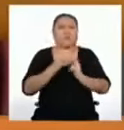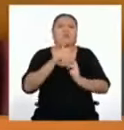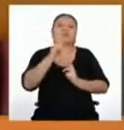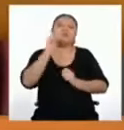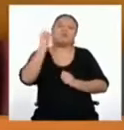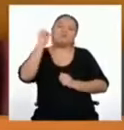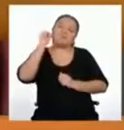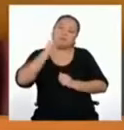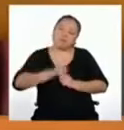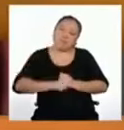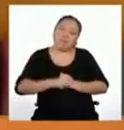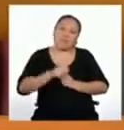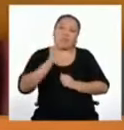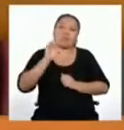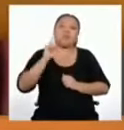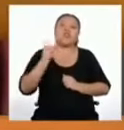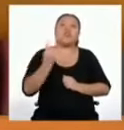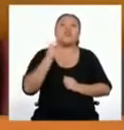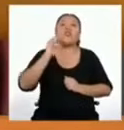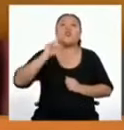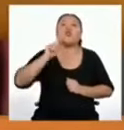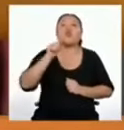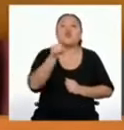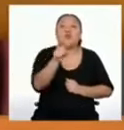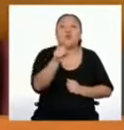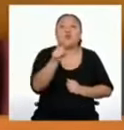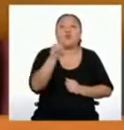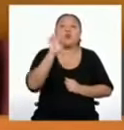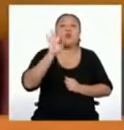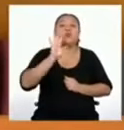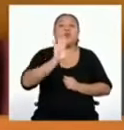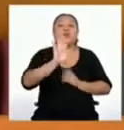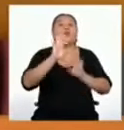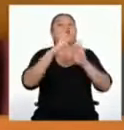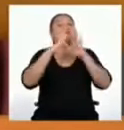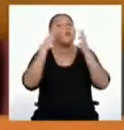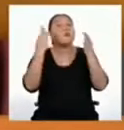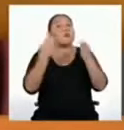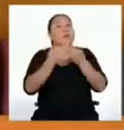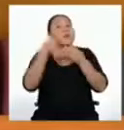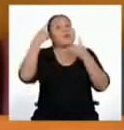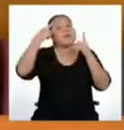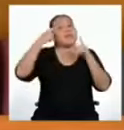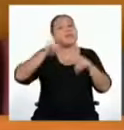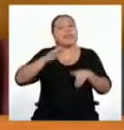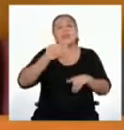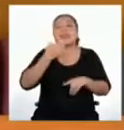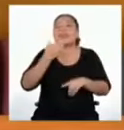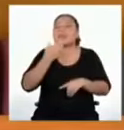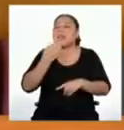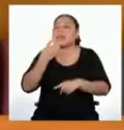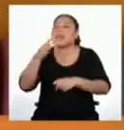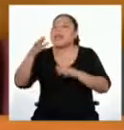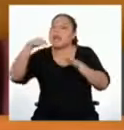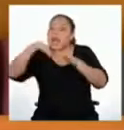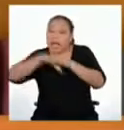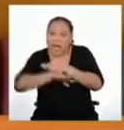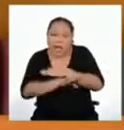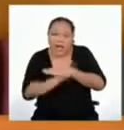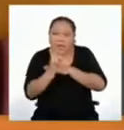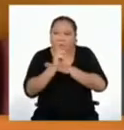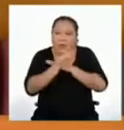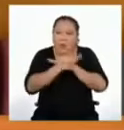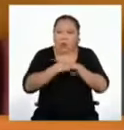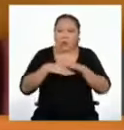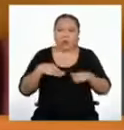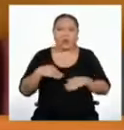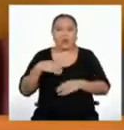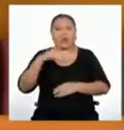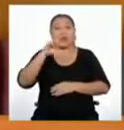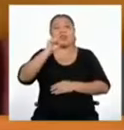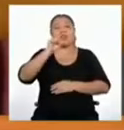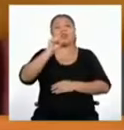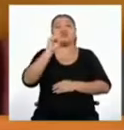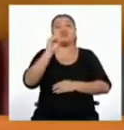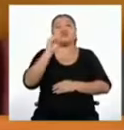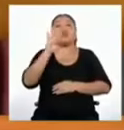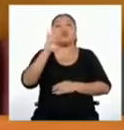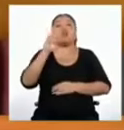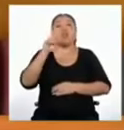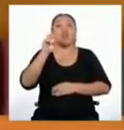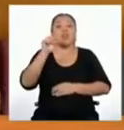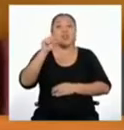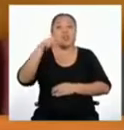Solo tú y tu familia deciden quién puede ingresar a tu casa. Soberanía se refiere a